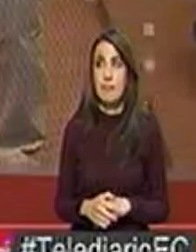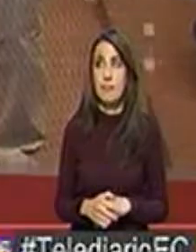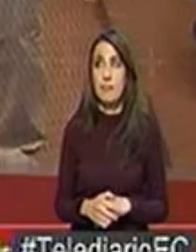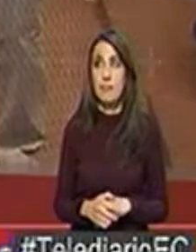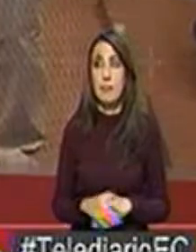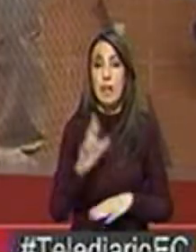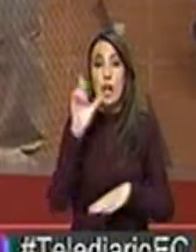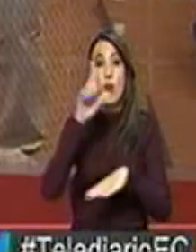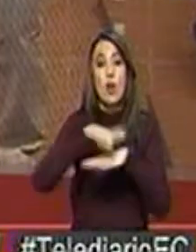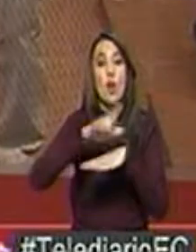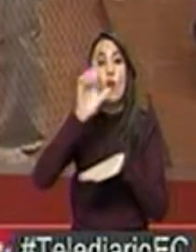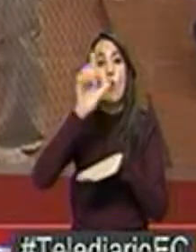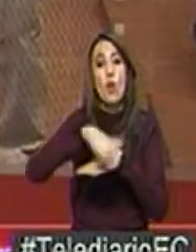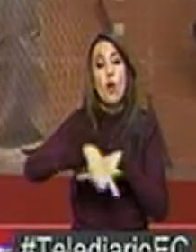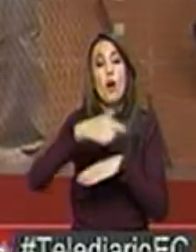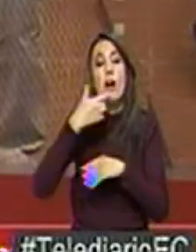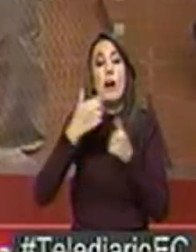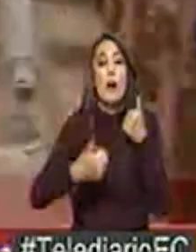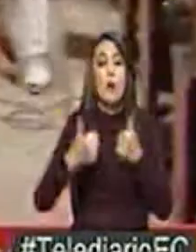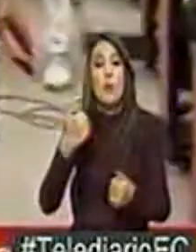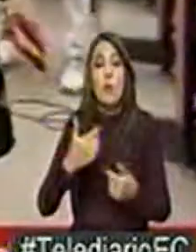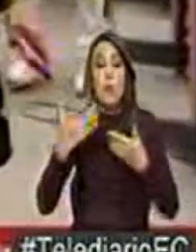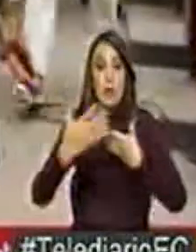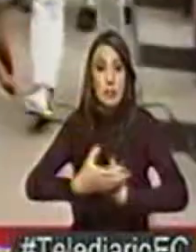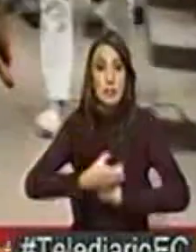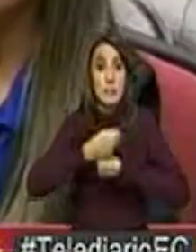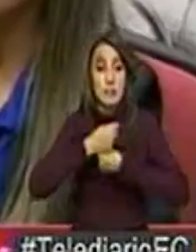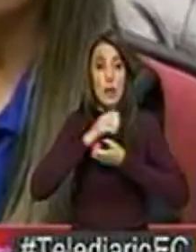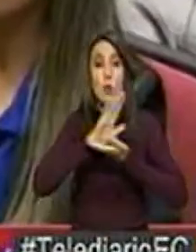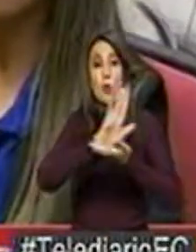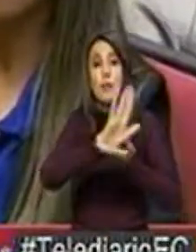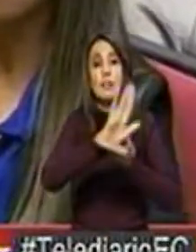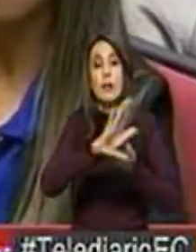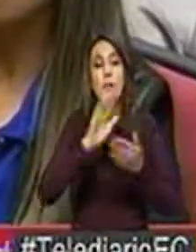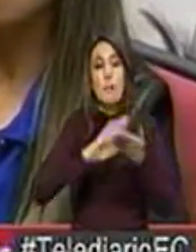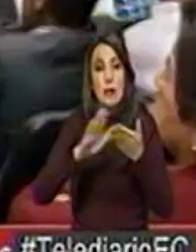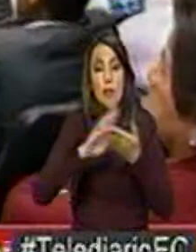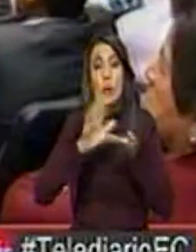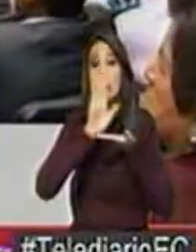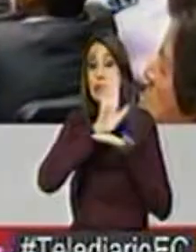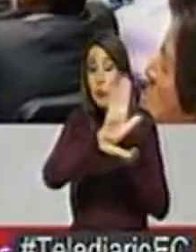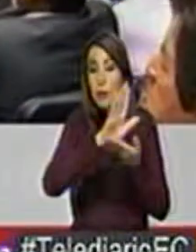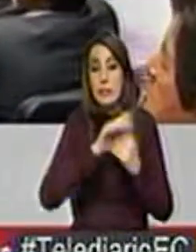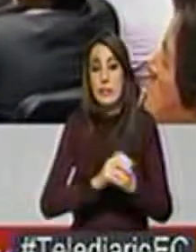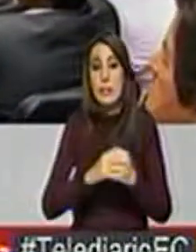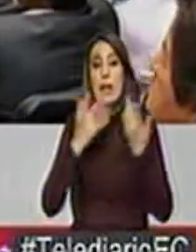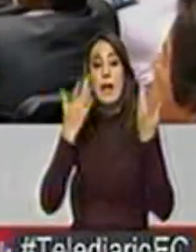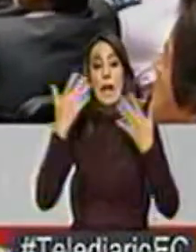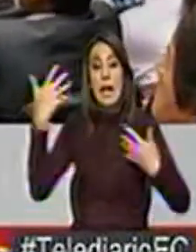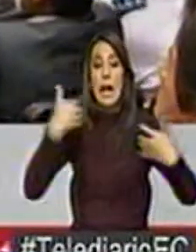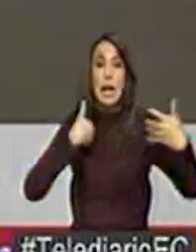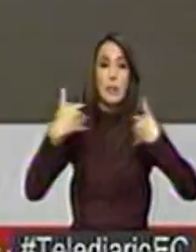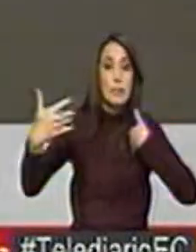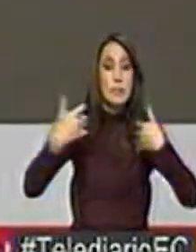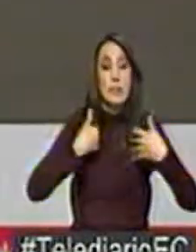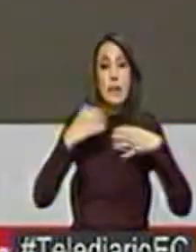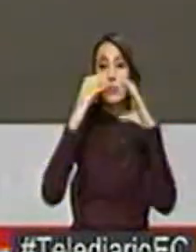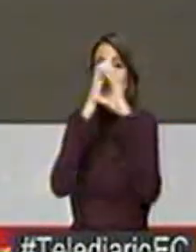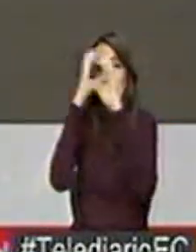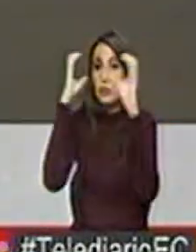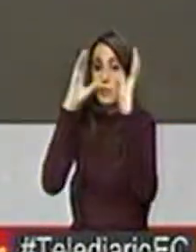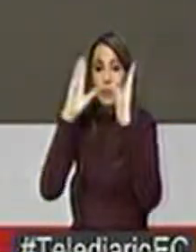y en lo que se debate el acuerdo nacional por la seguridad social afiliados artesanos transportistas sectores sindicales académicos